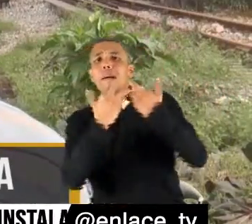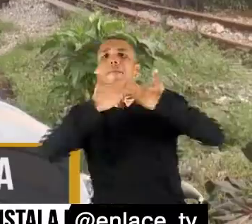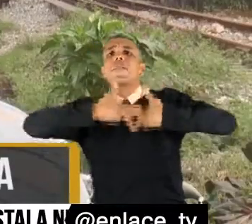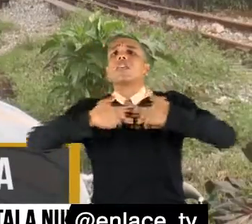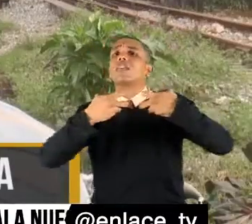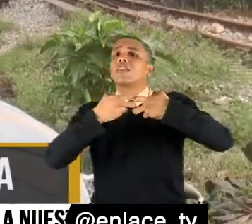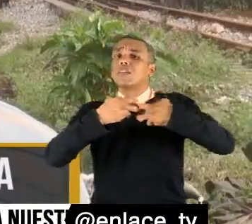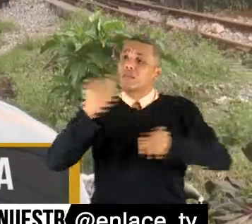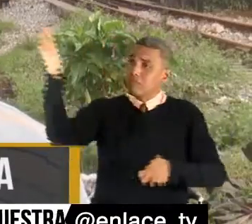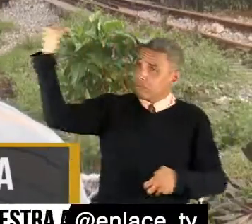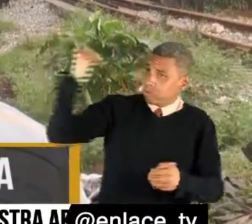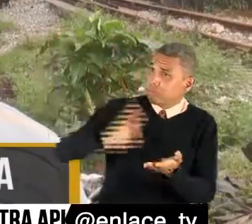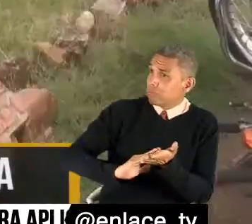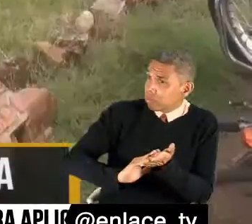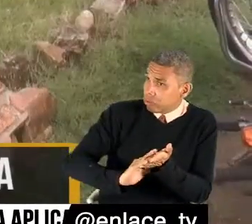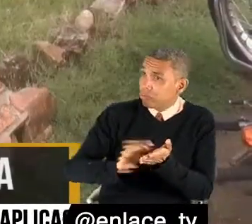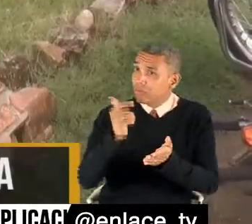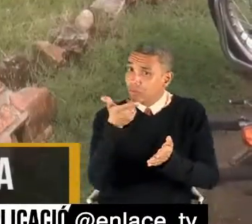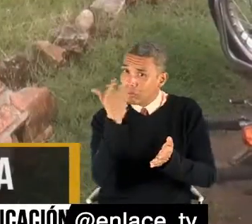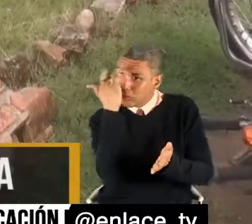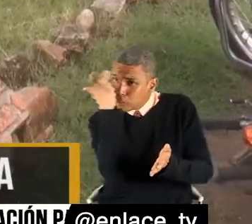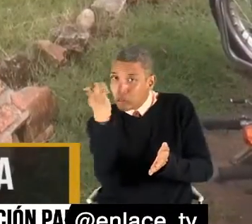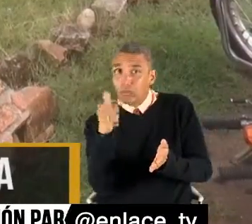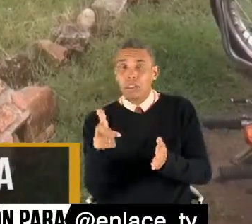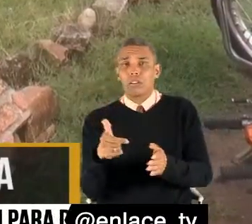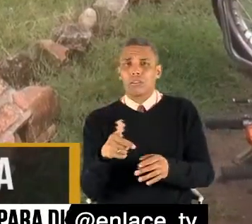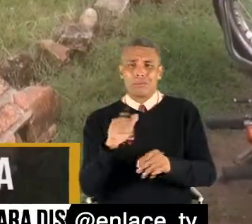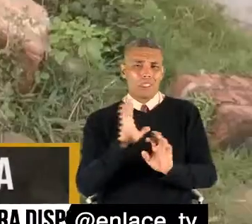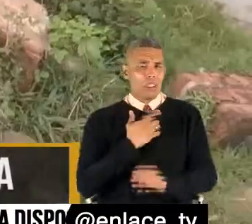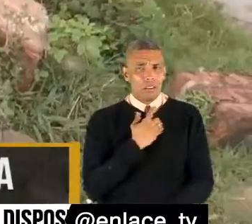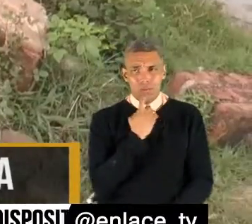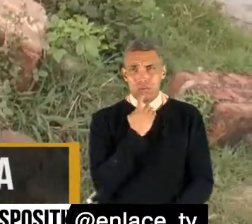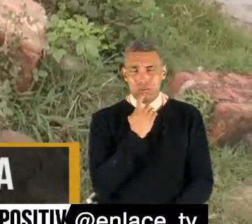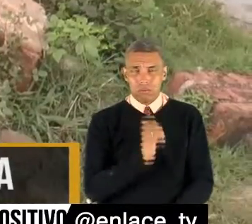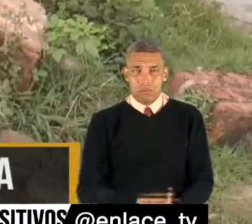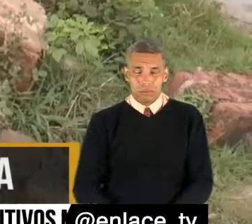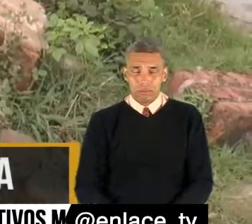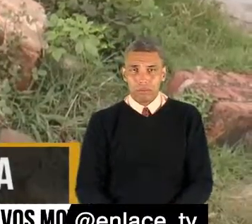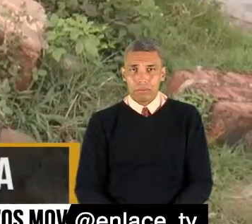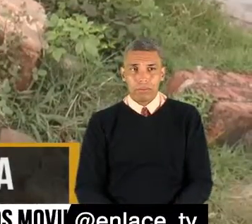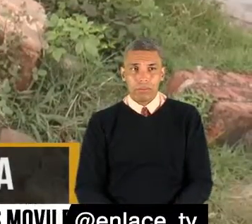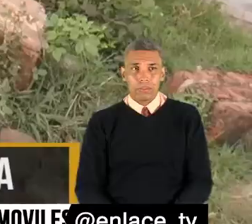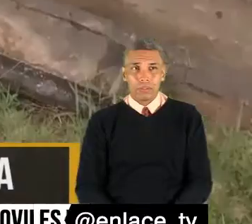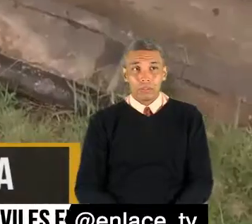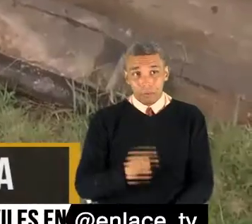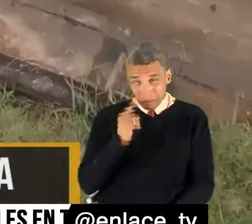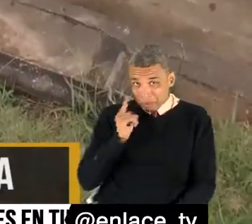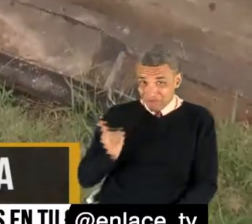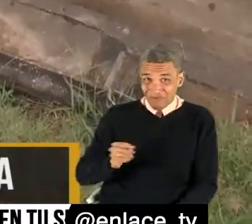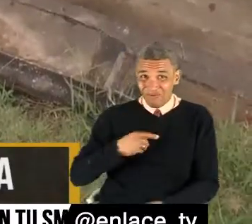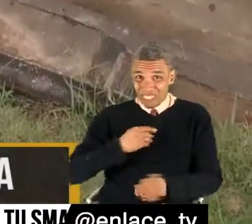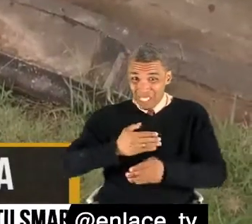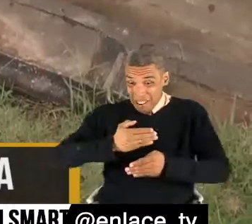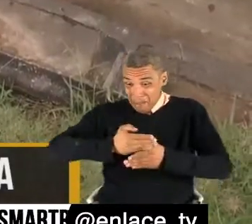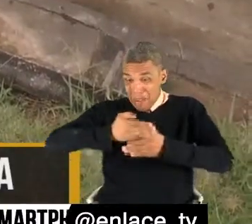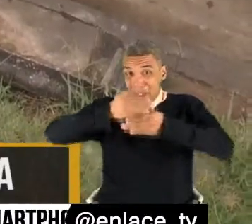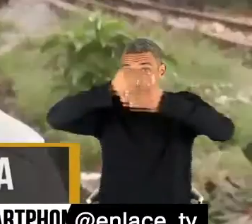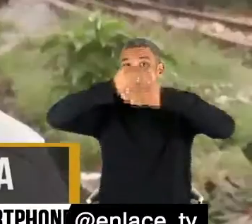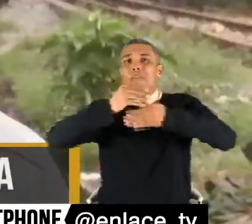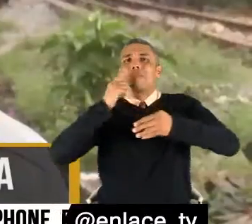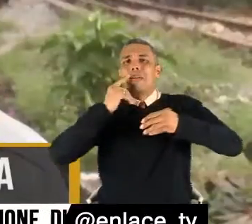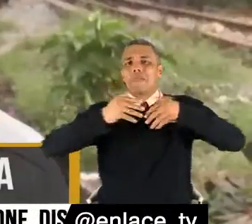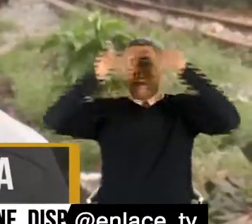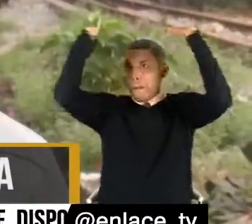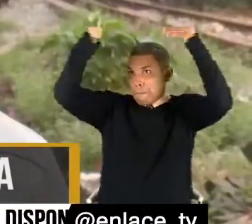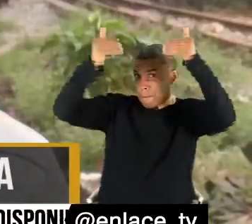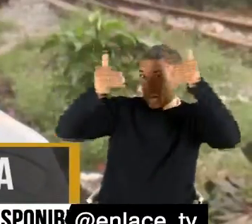que me regle del poste. Sostiene que con los trabajos allí adelantados acabaron con el muro que evitaba la erosión del terreno que ahora lo afecta. El